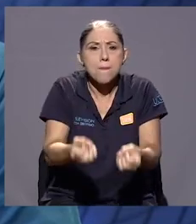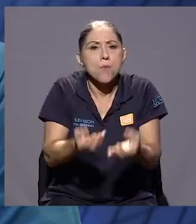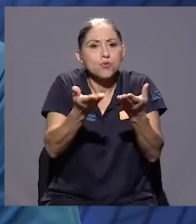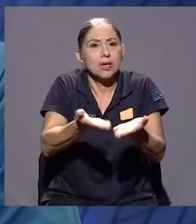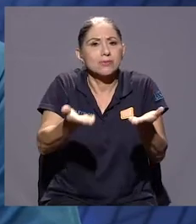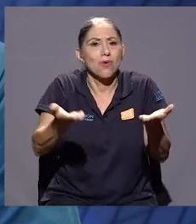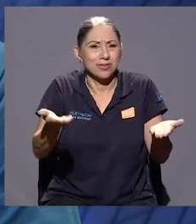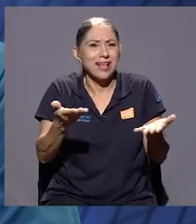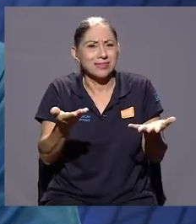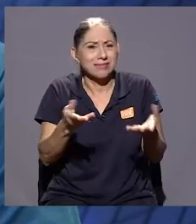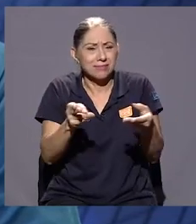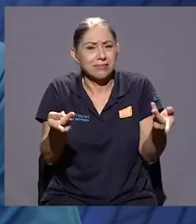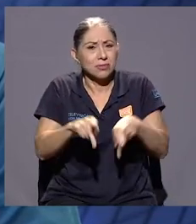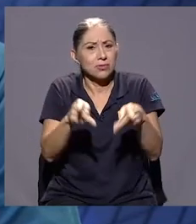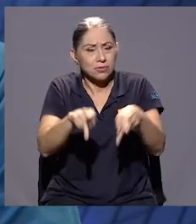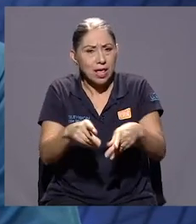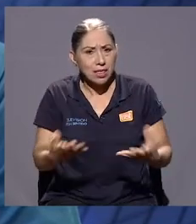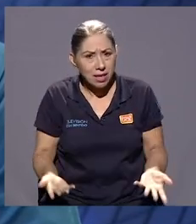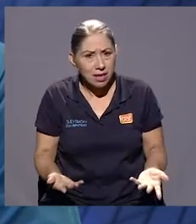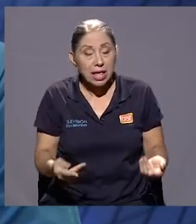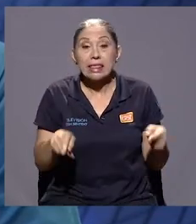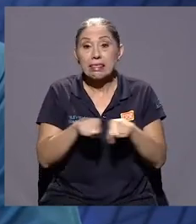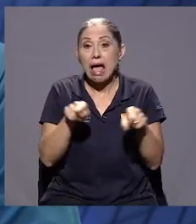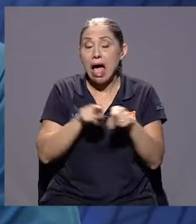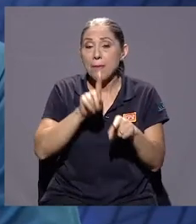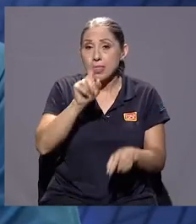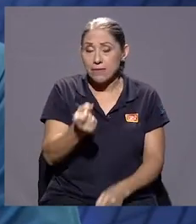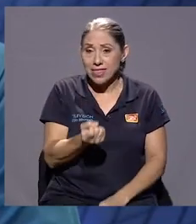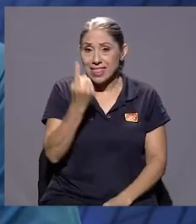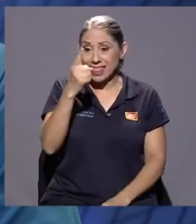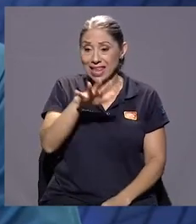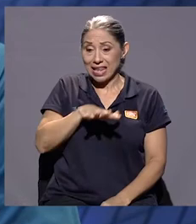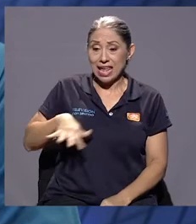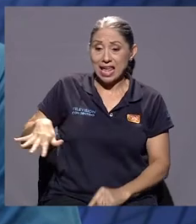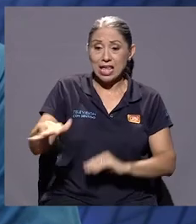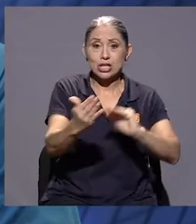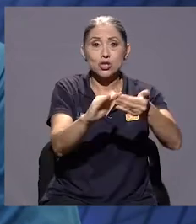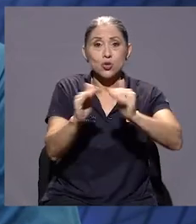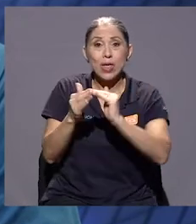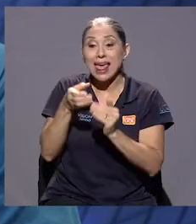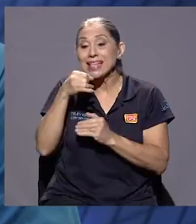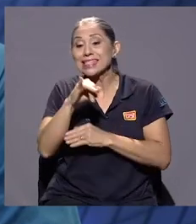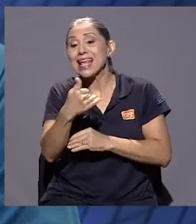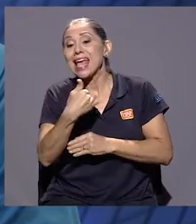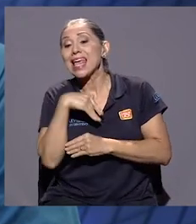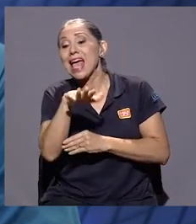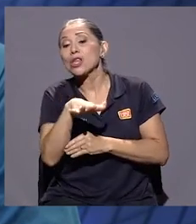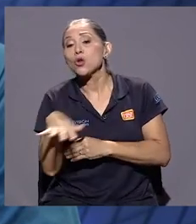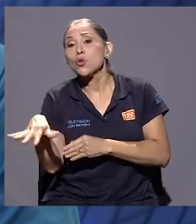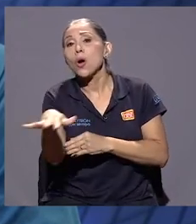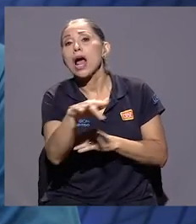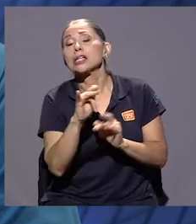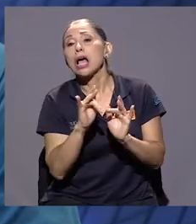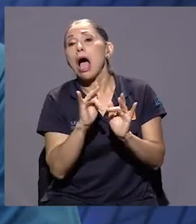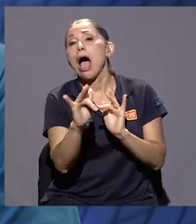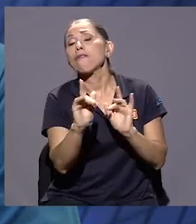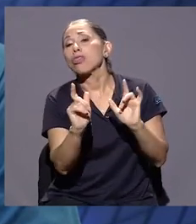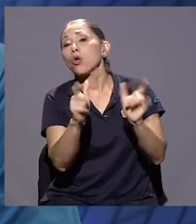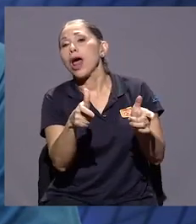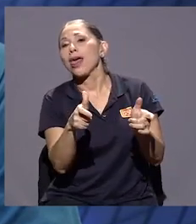también entender que en la ciudad en las ciudades los espacios abandonados no tienden a quedar abandonados por diferentes circunstancias